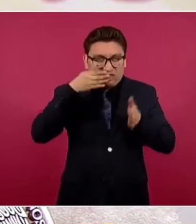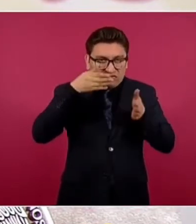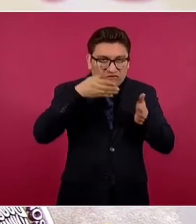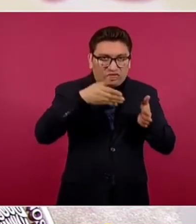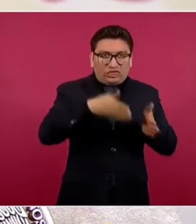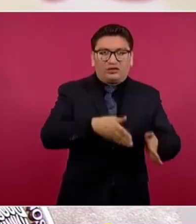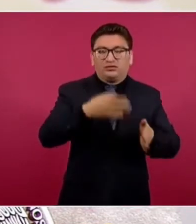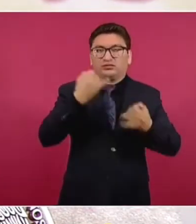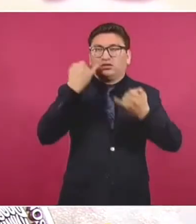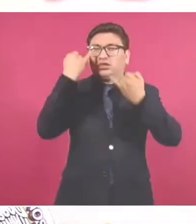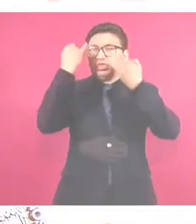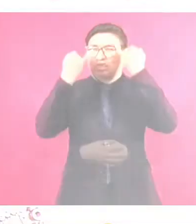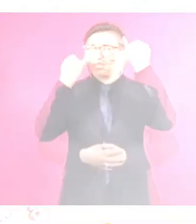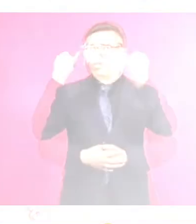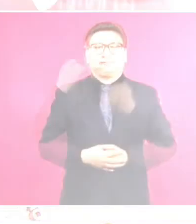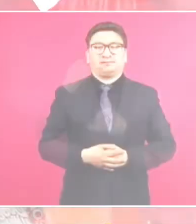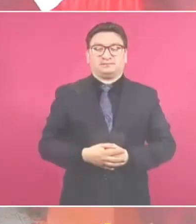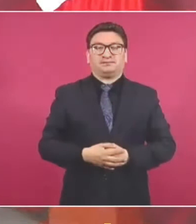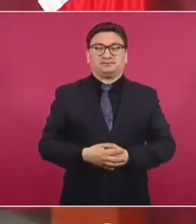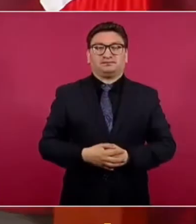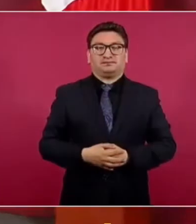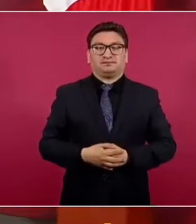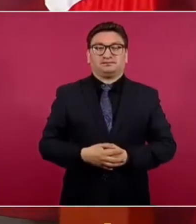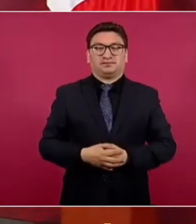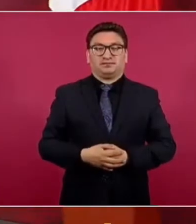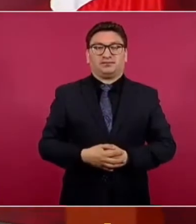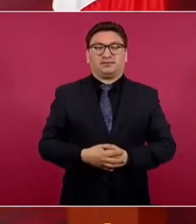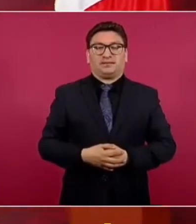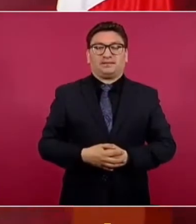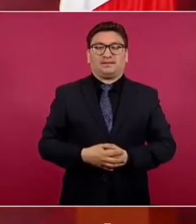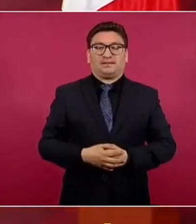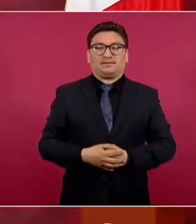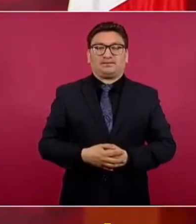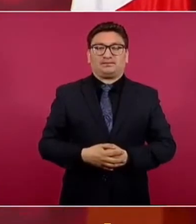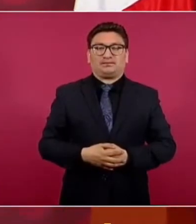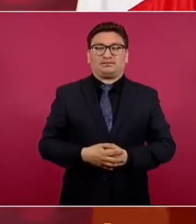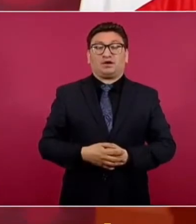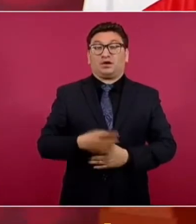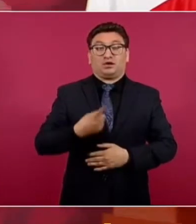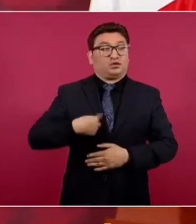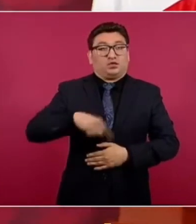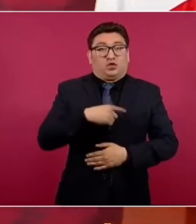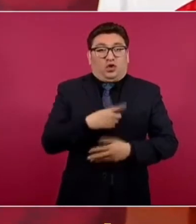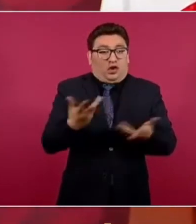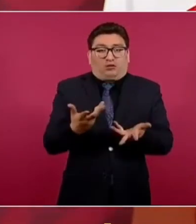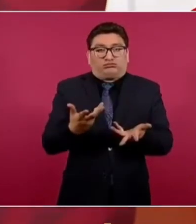la imaginación y el talento. Entonces, no podemos hacer más que